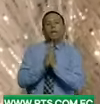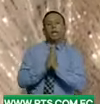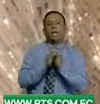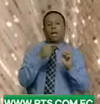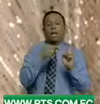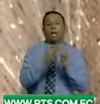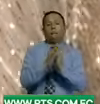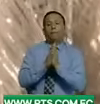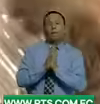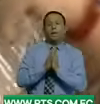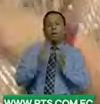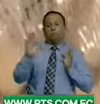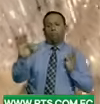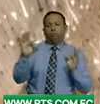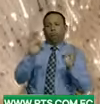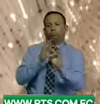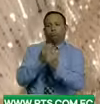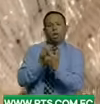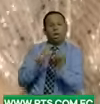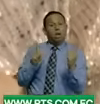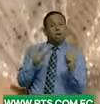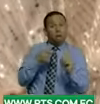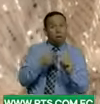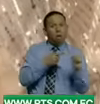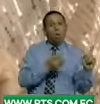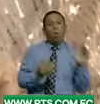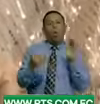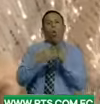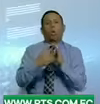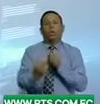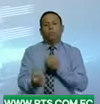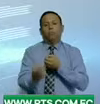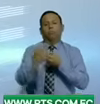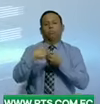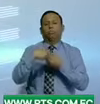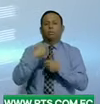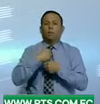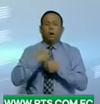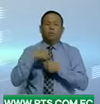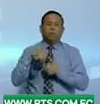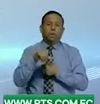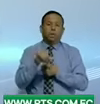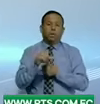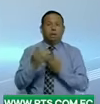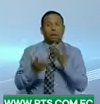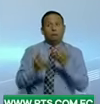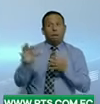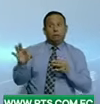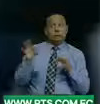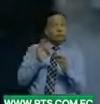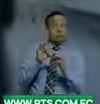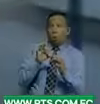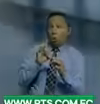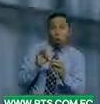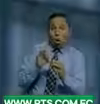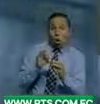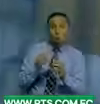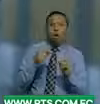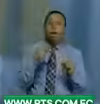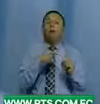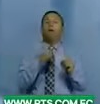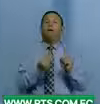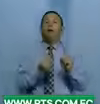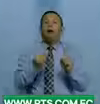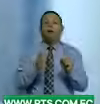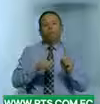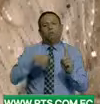le aceptan el habeas corpus, él vuelve, aunque sea con grillete. Si le niegan, Muñoz podría seguir los pasos de Wilman Terán, que presentó